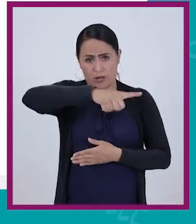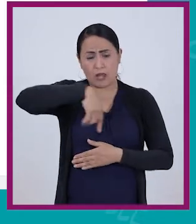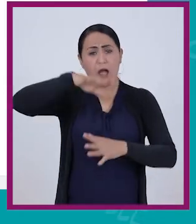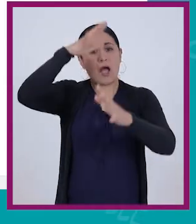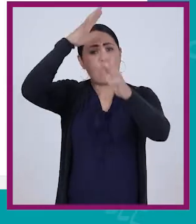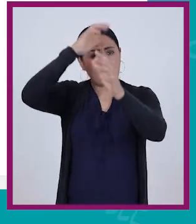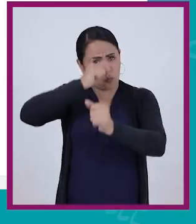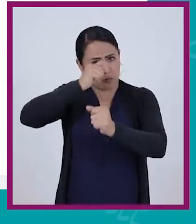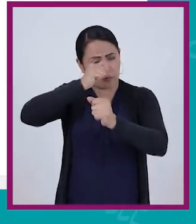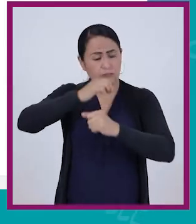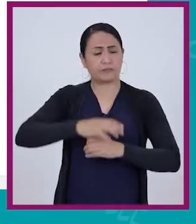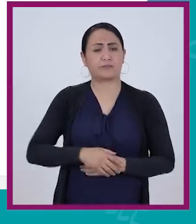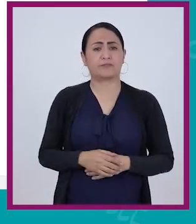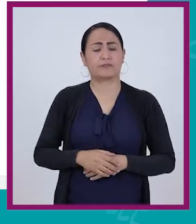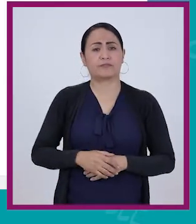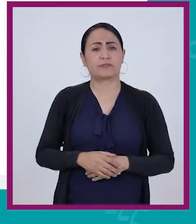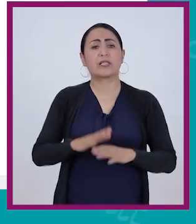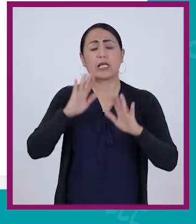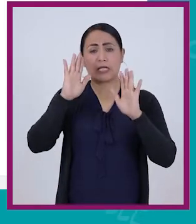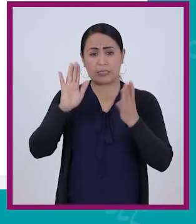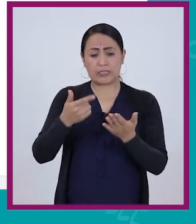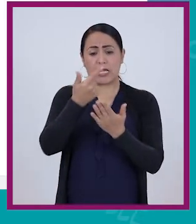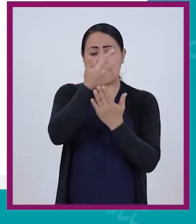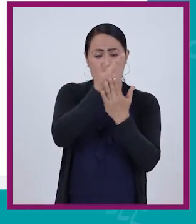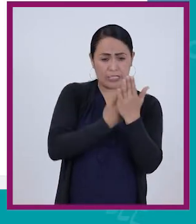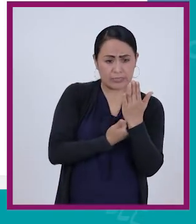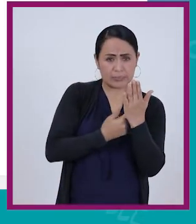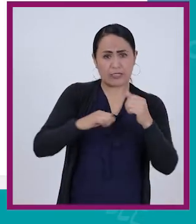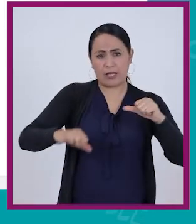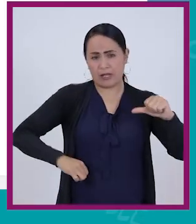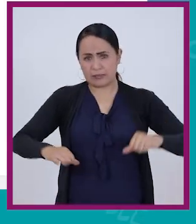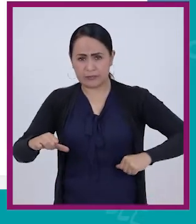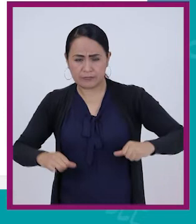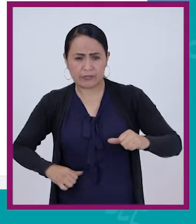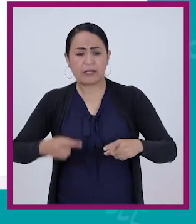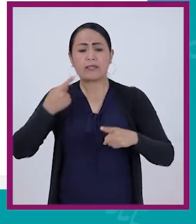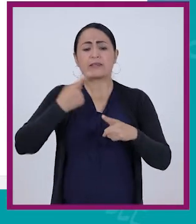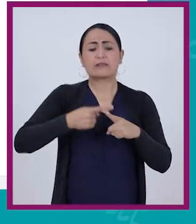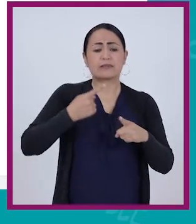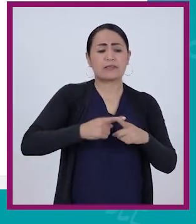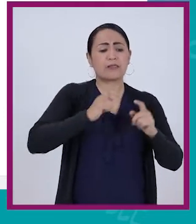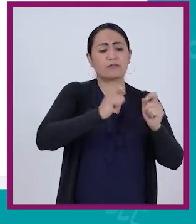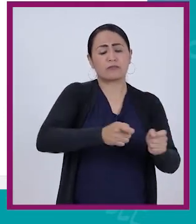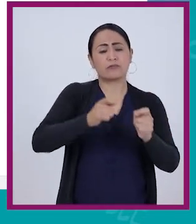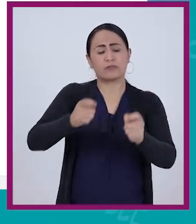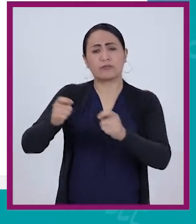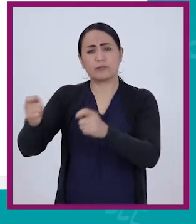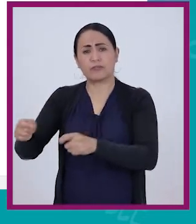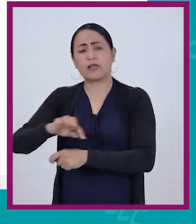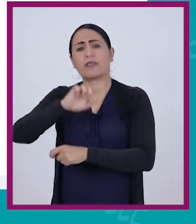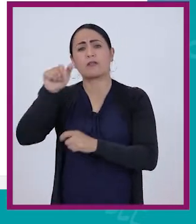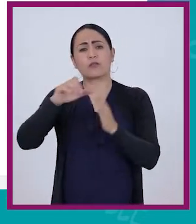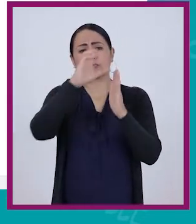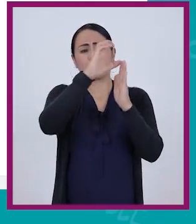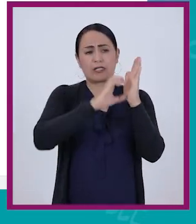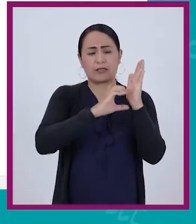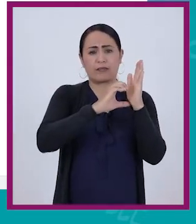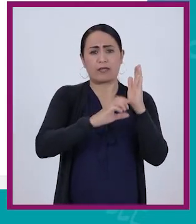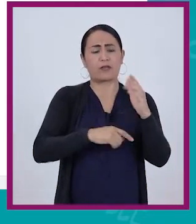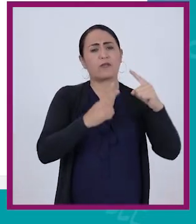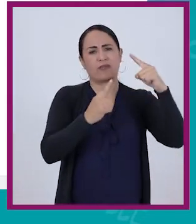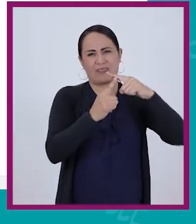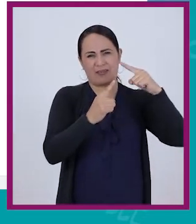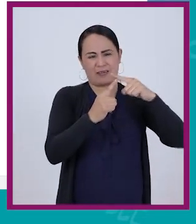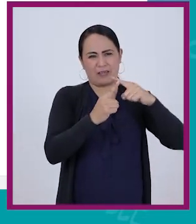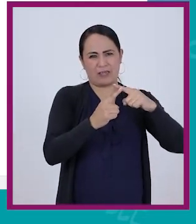y procurando que todos estén de acuerdo con ello. Una vez que se tiene la lista de tareas y quién la realiza, se organiza